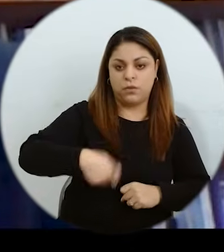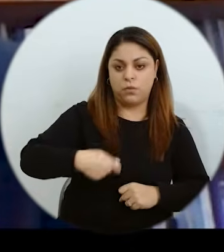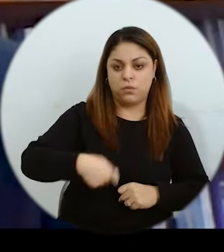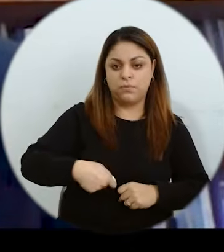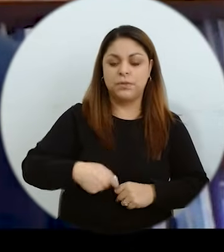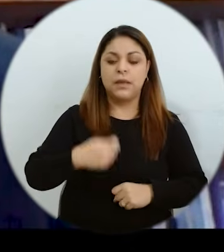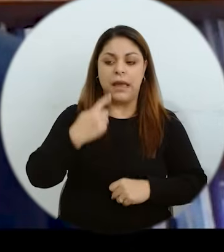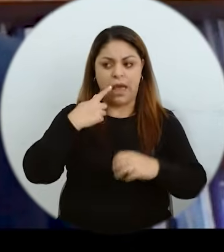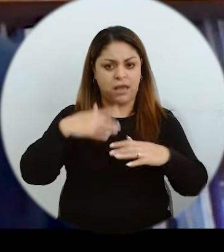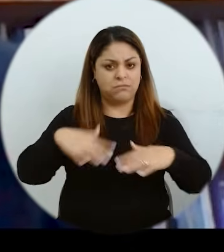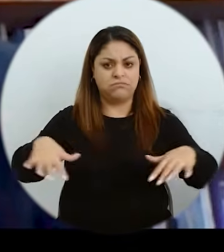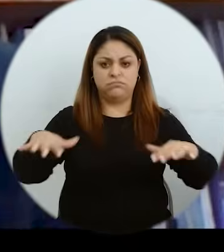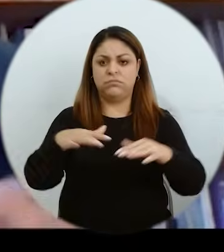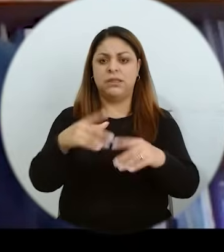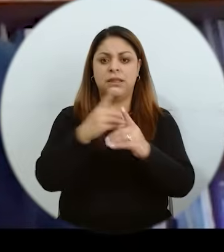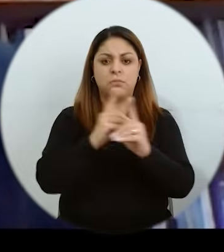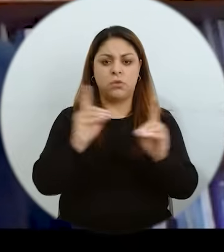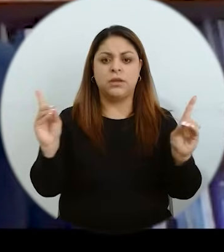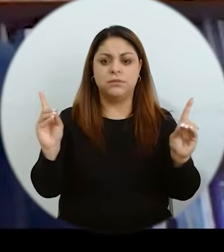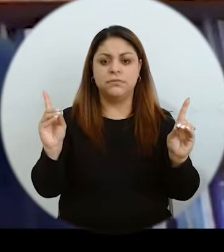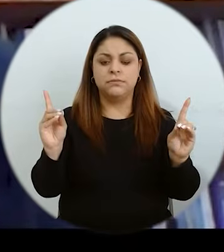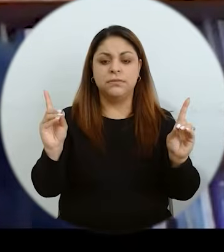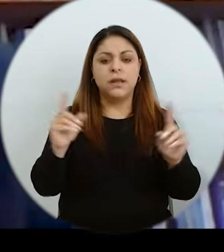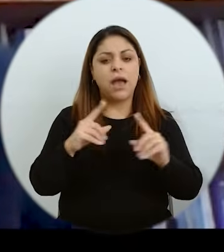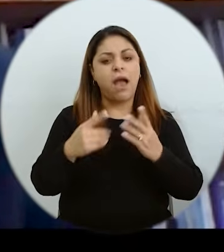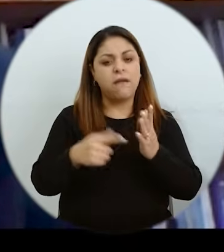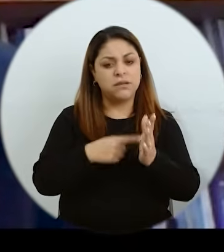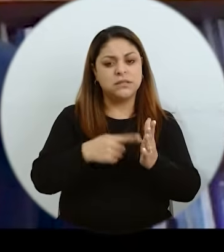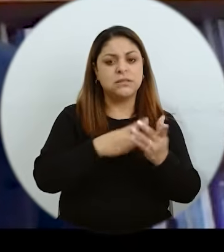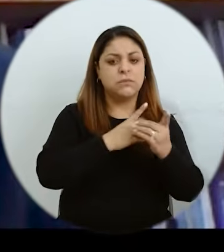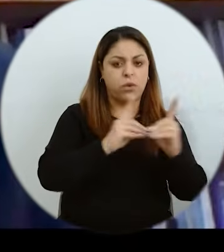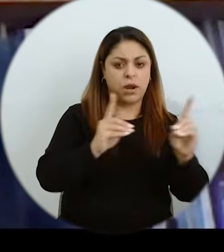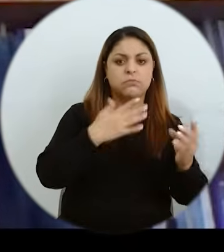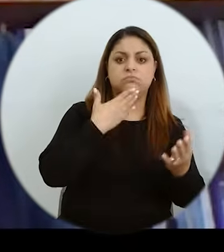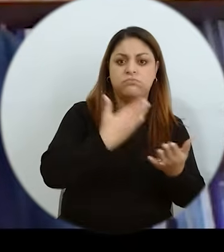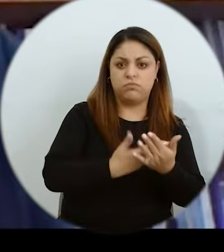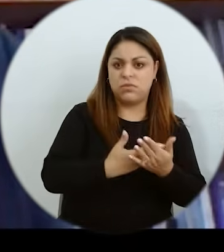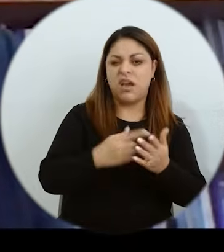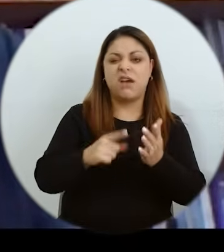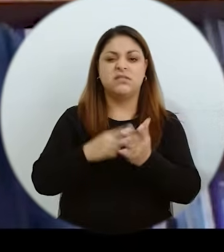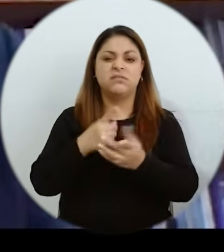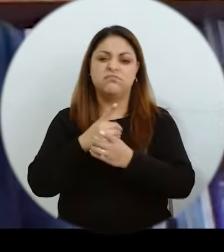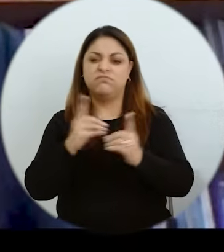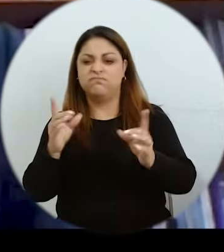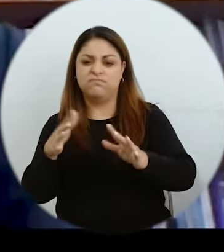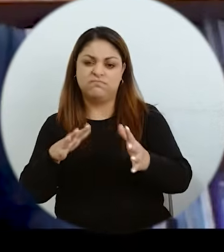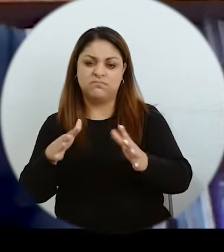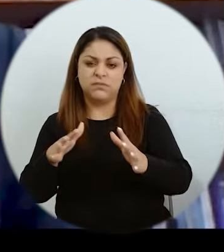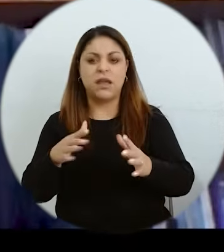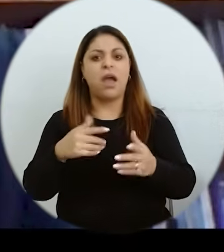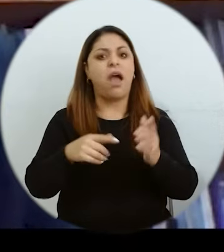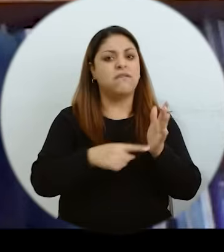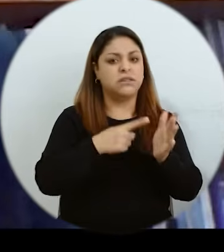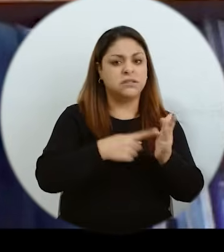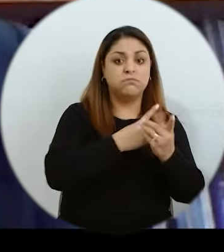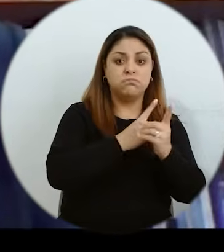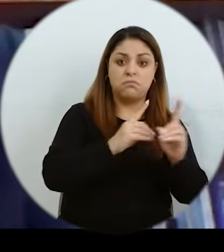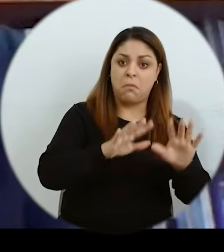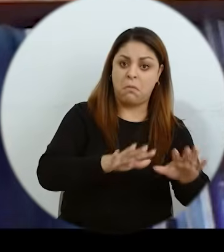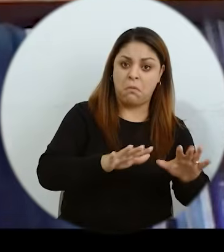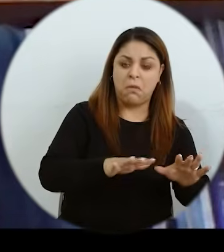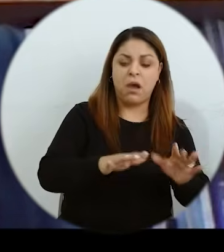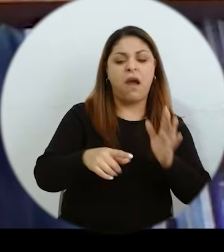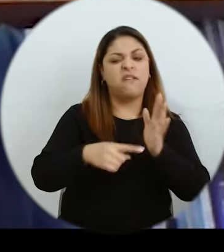ejecutivo, enmarcado en una democracia funcional, a veces más eficiente, a veces menos eficiente, a